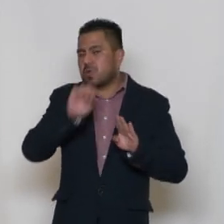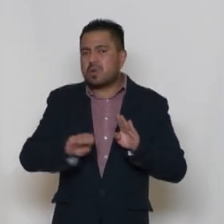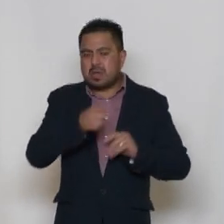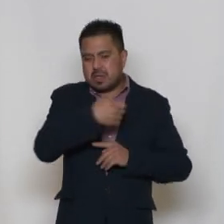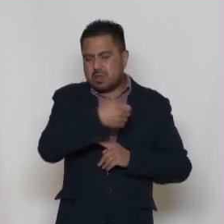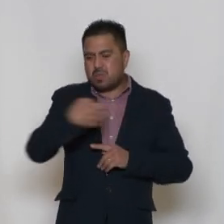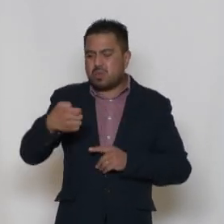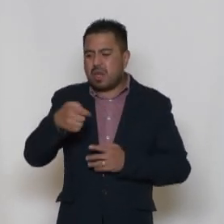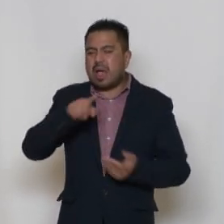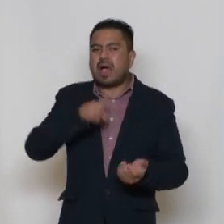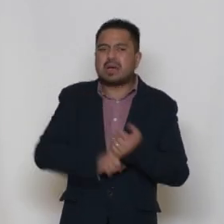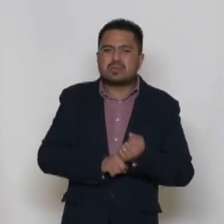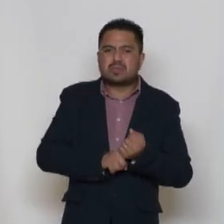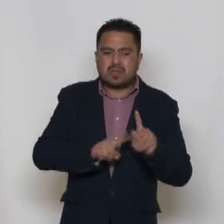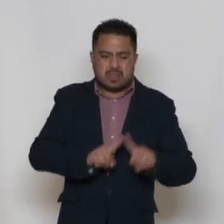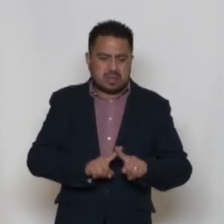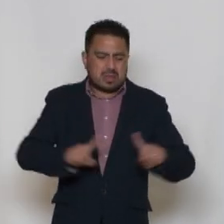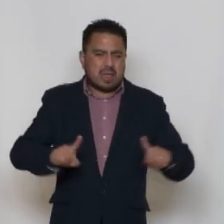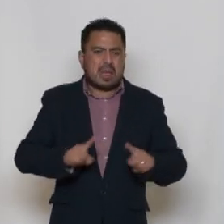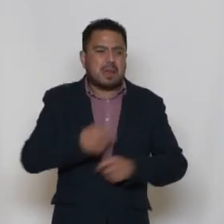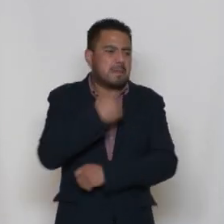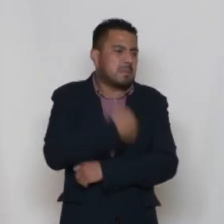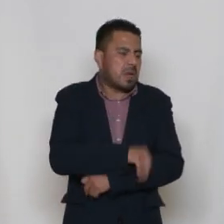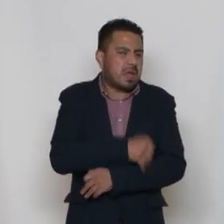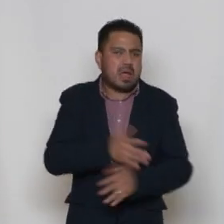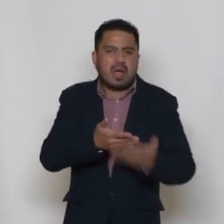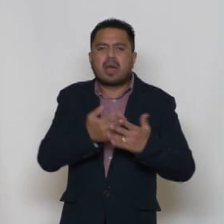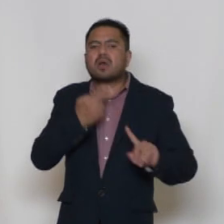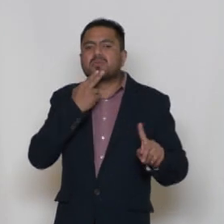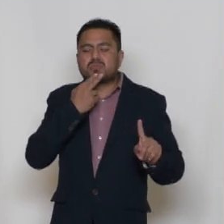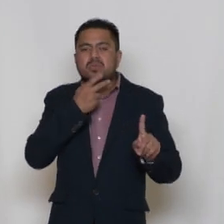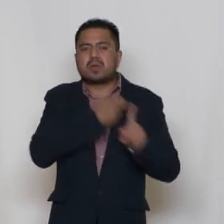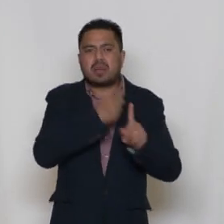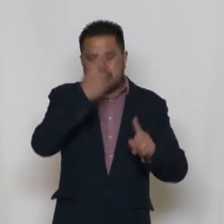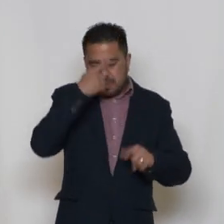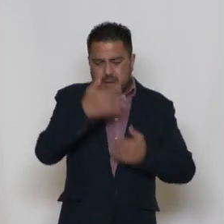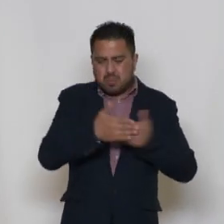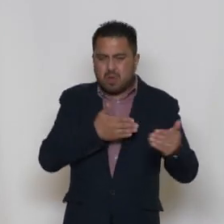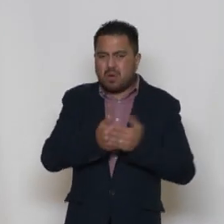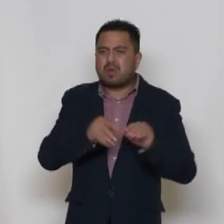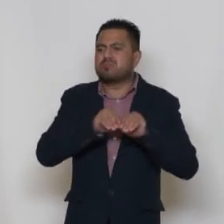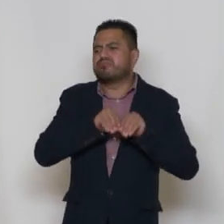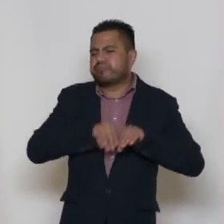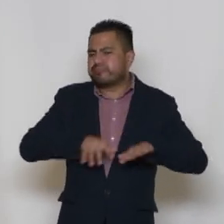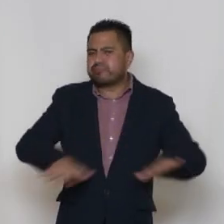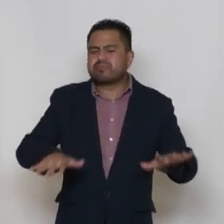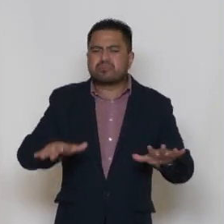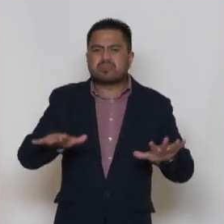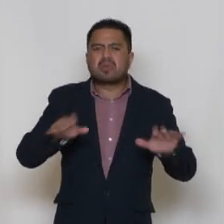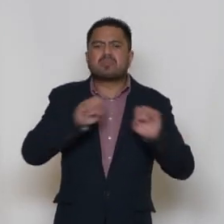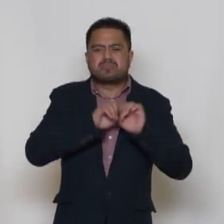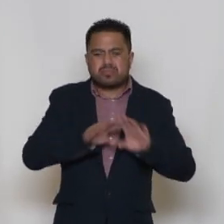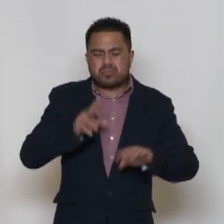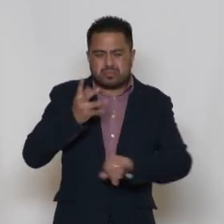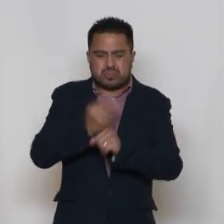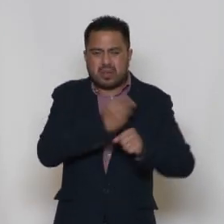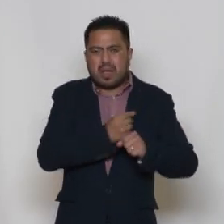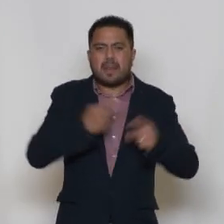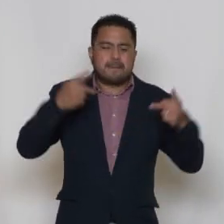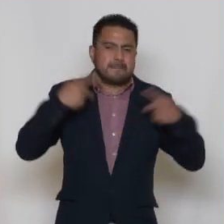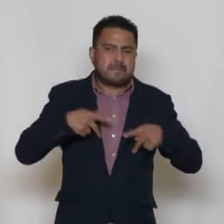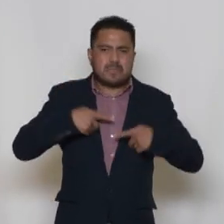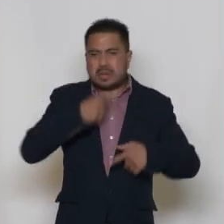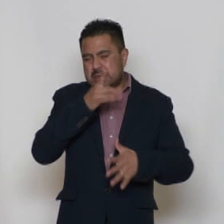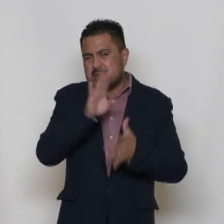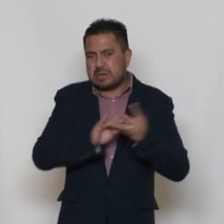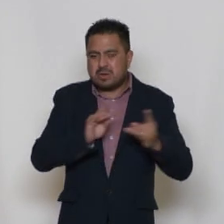ecuaciones diferenciales parciales, que pues ya sirven como para modelos de dispersión, de redistribución de poblaciones, es